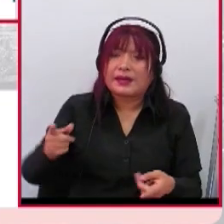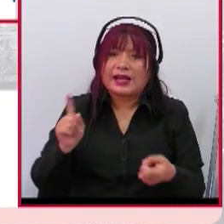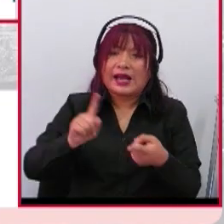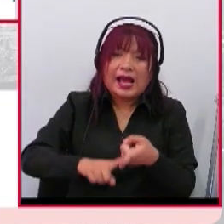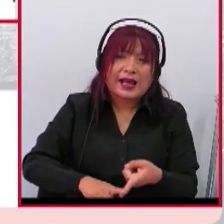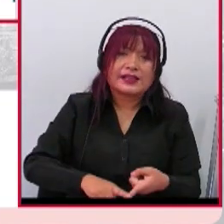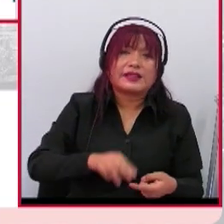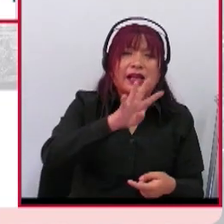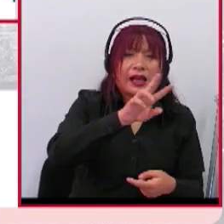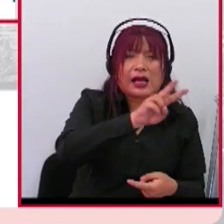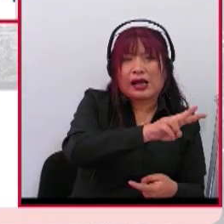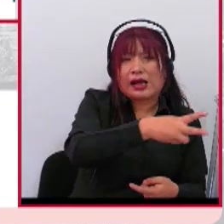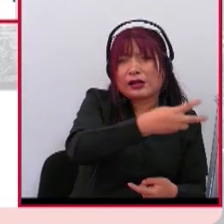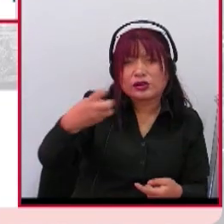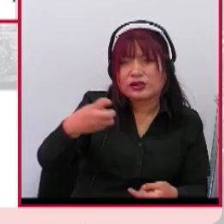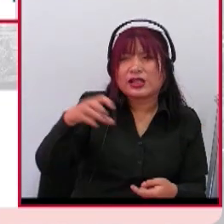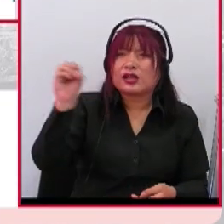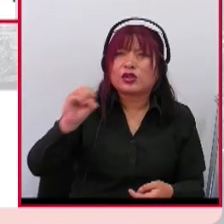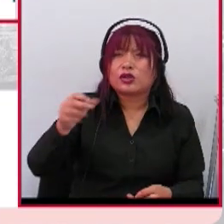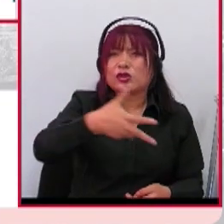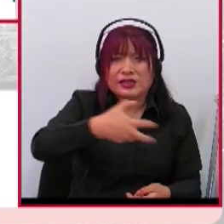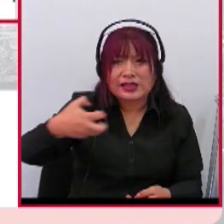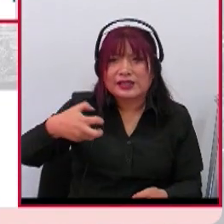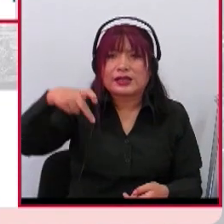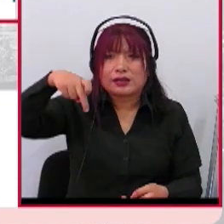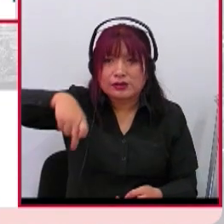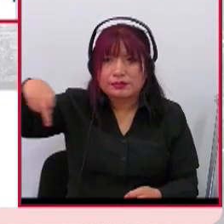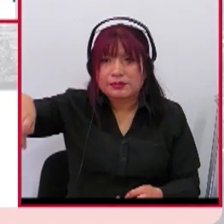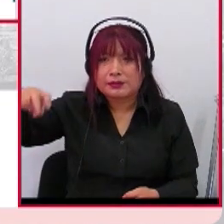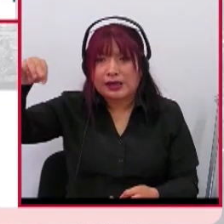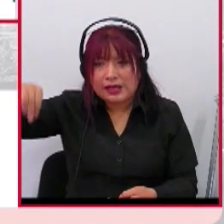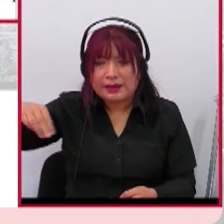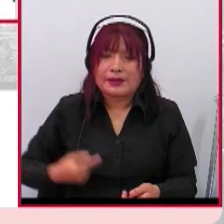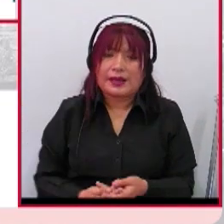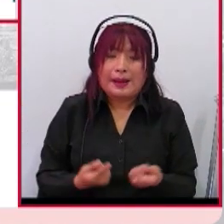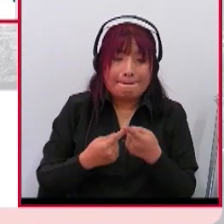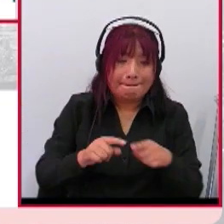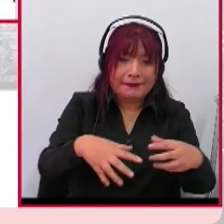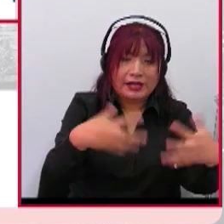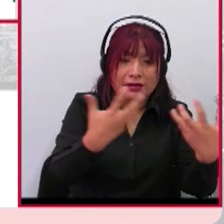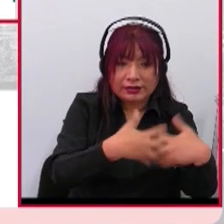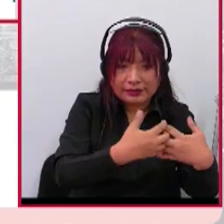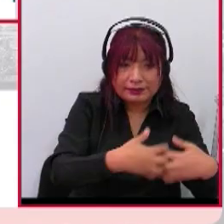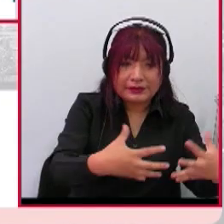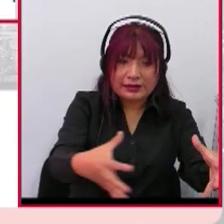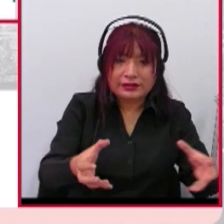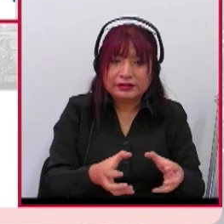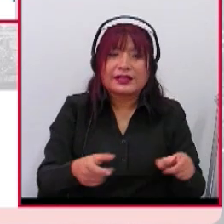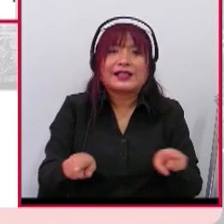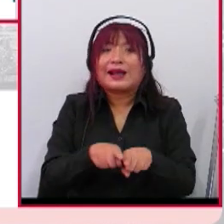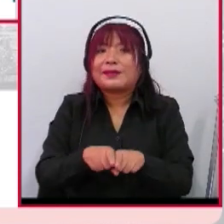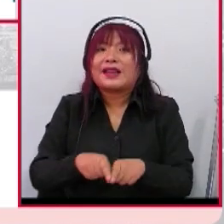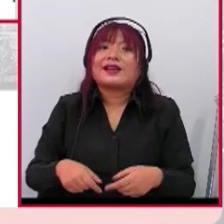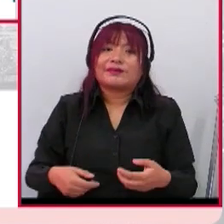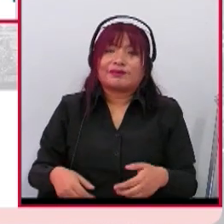ppm, pero también la planta nos da la flexibilidad de poder procesar 80 ppm.